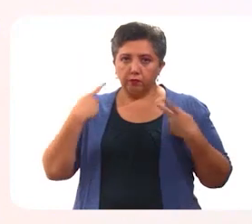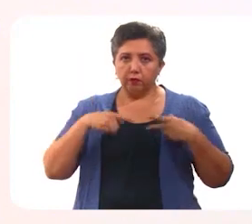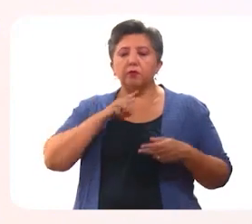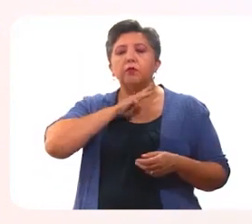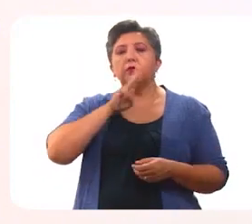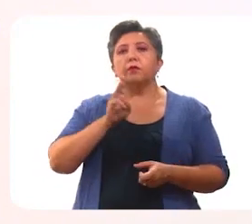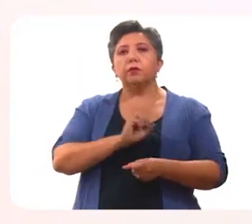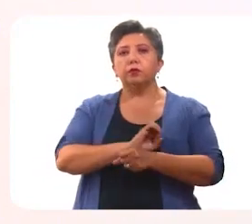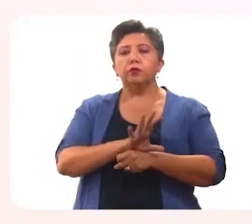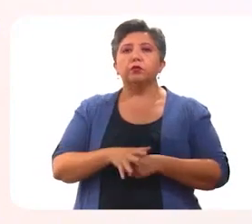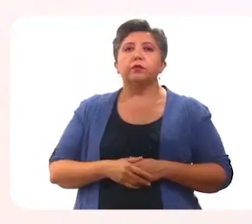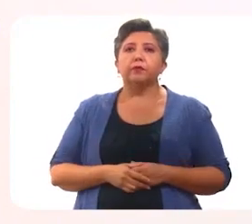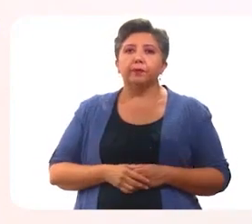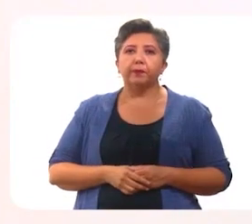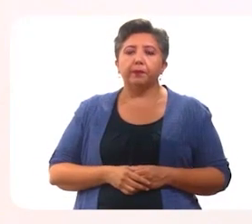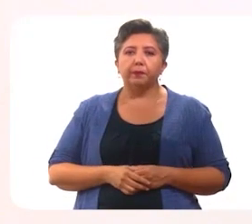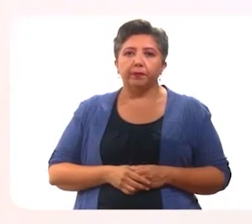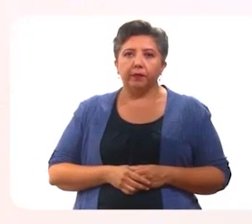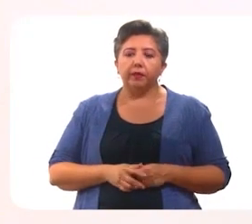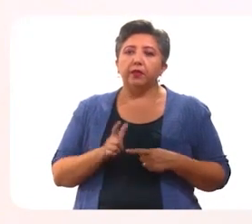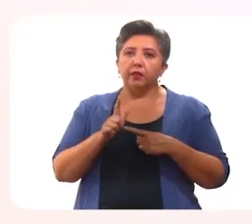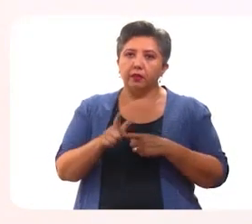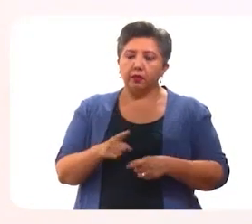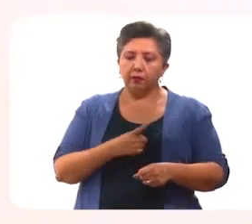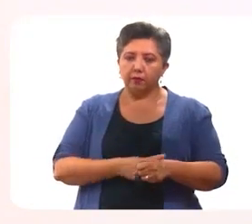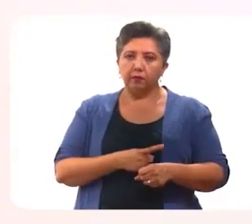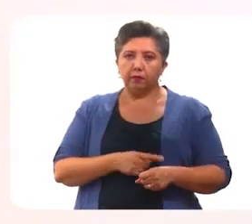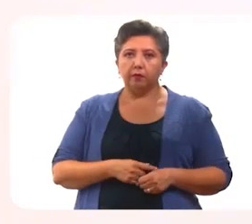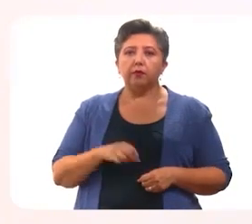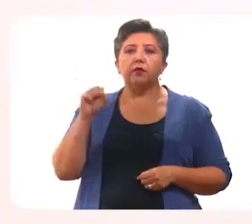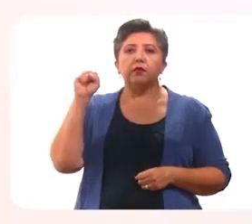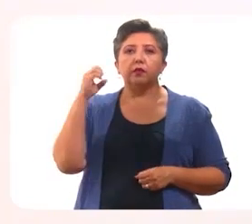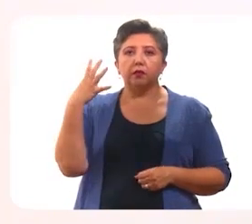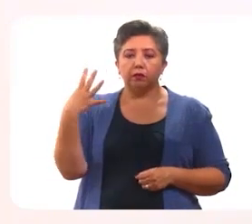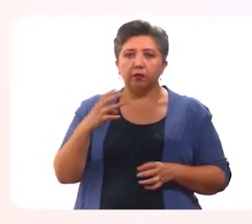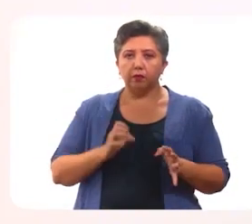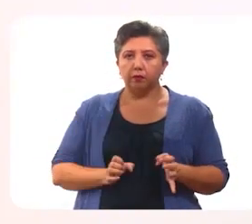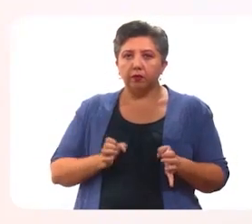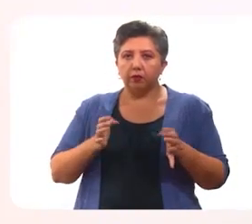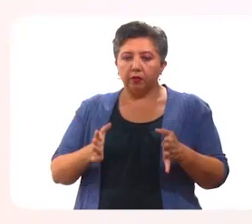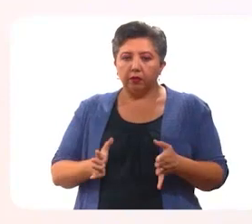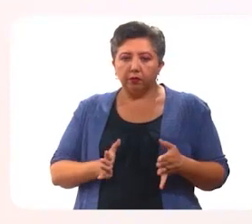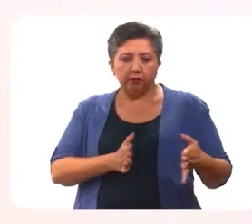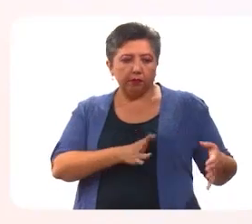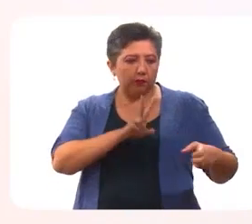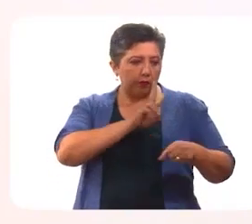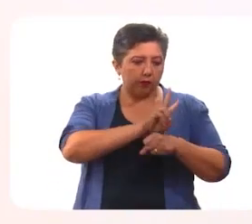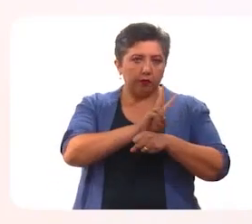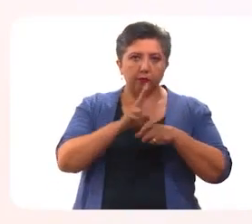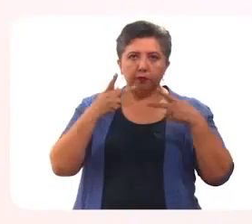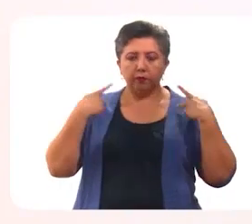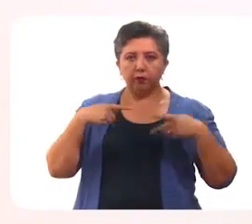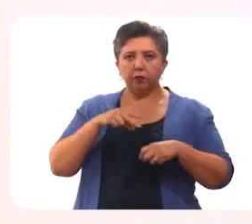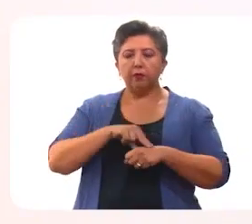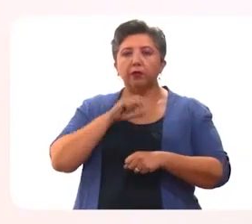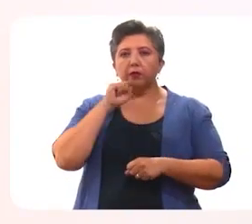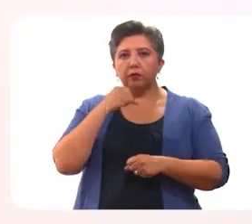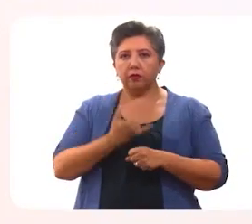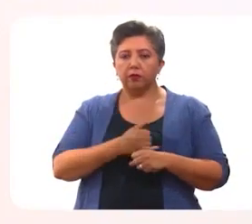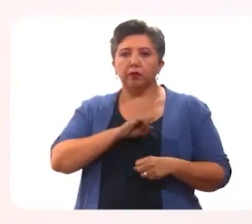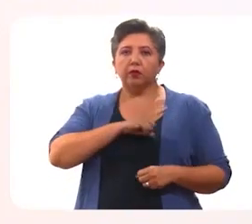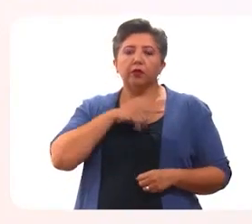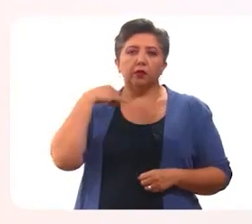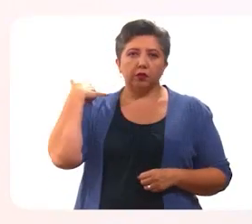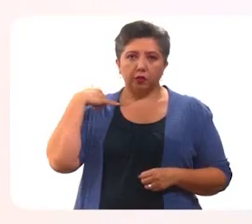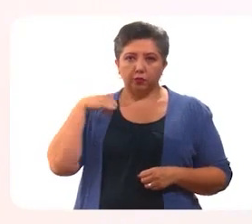fallecidas a causa del coronavirus. De los casos activos, 64 están estables, aislados y monitoreados por personal médico